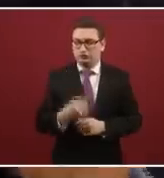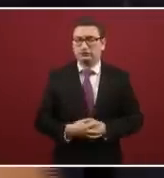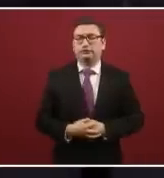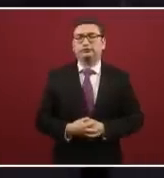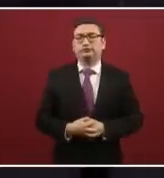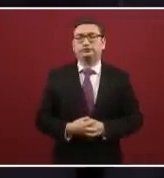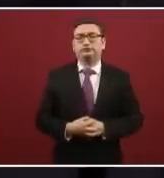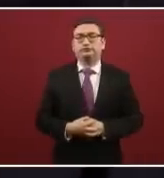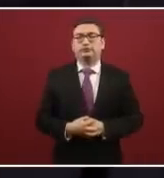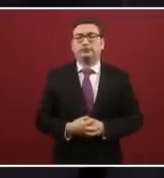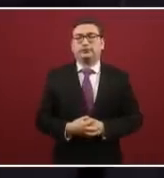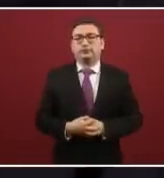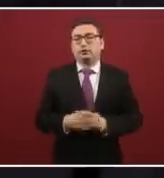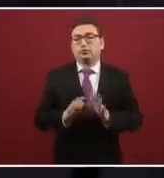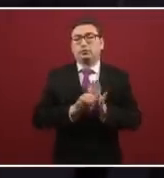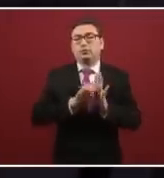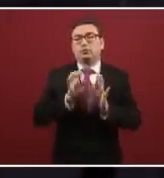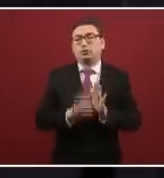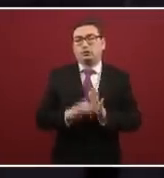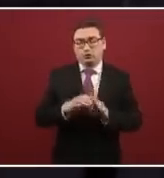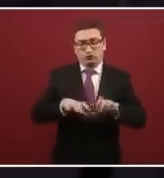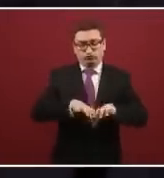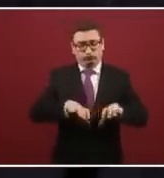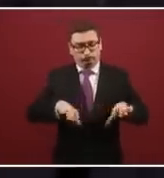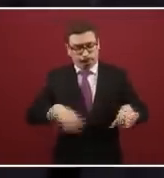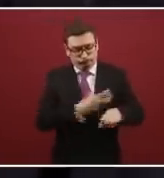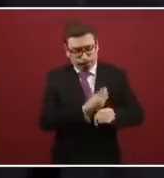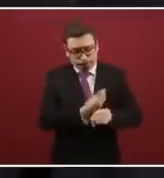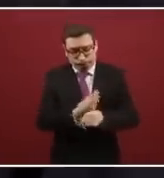Si el, la construcción, el gasoducto,